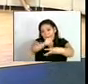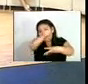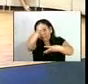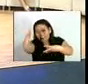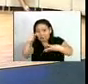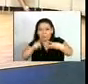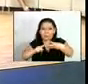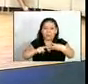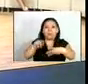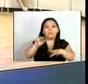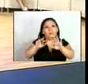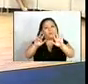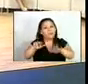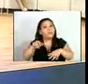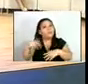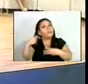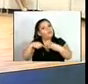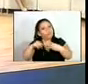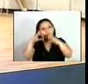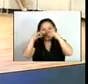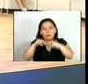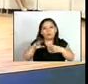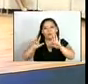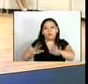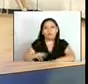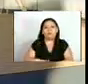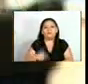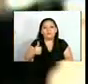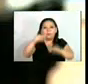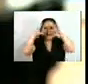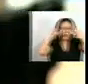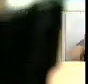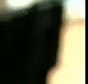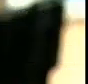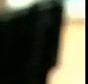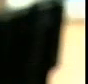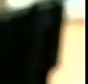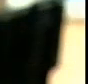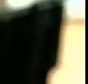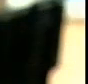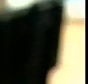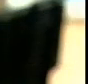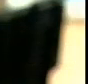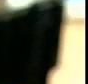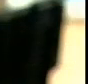estelar los esperamos a las 8 de la noche. Buenas noches. Buenas noches.